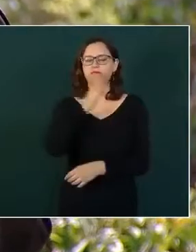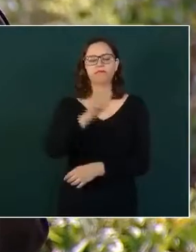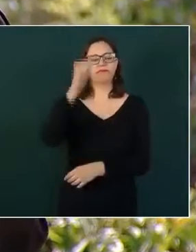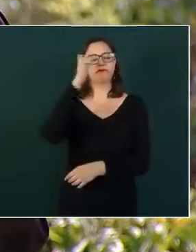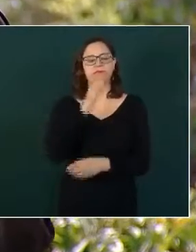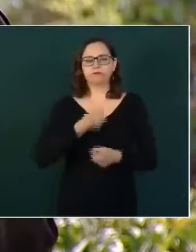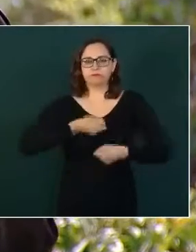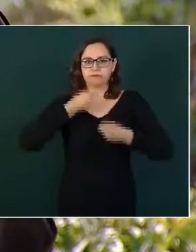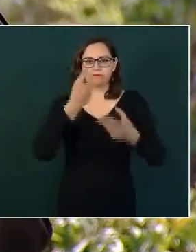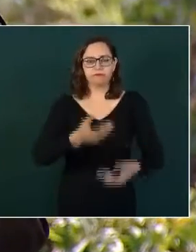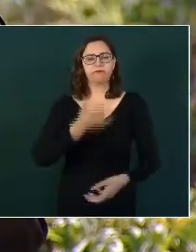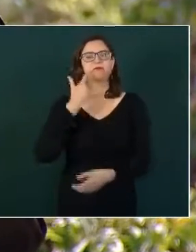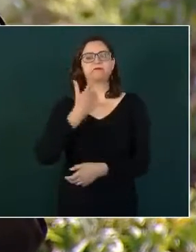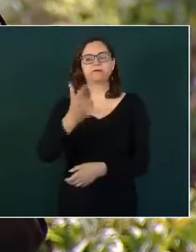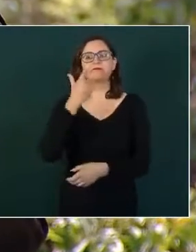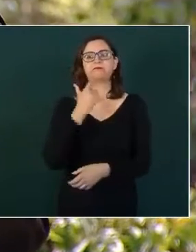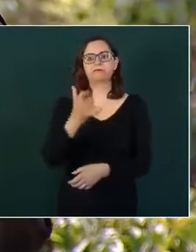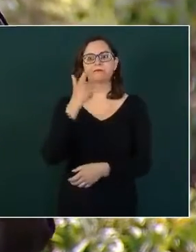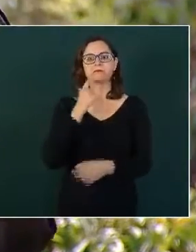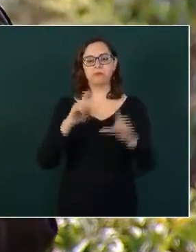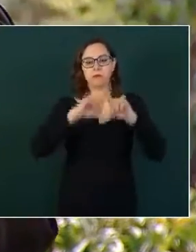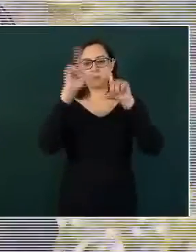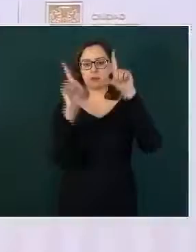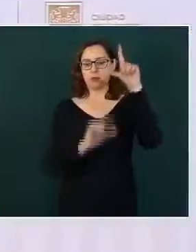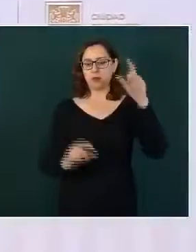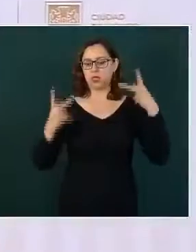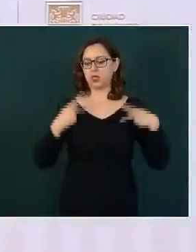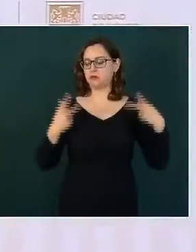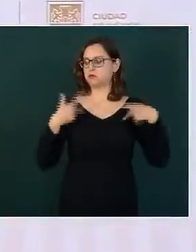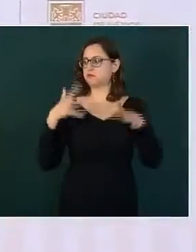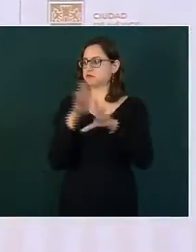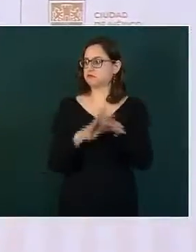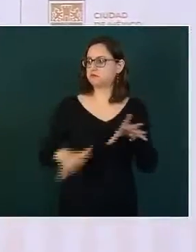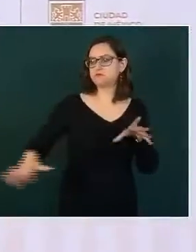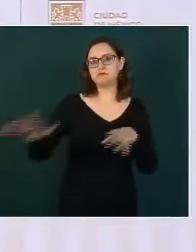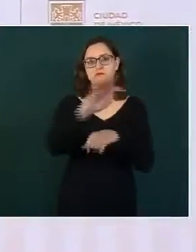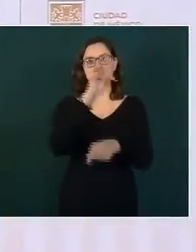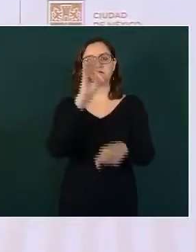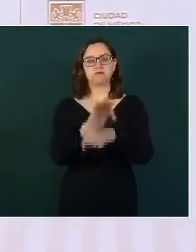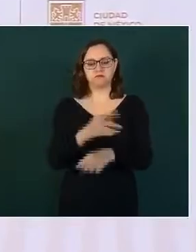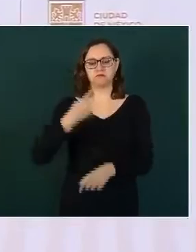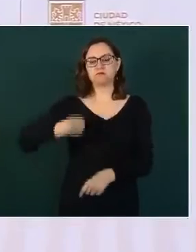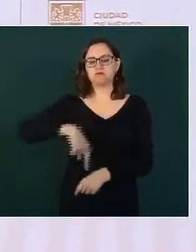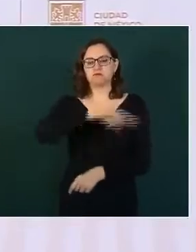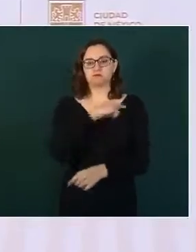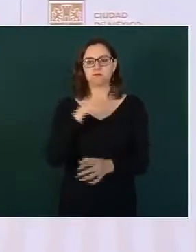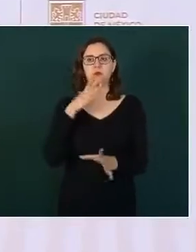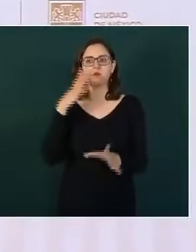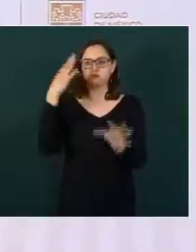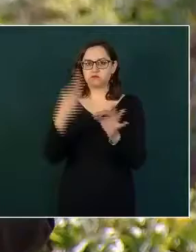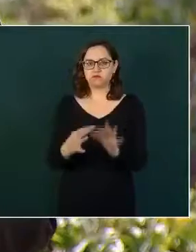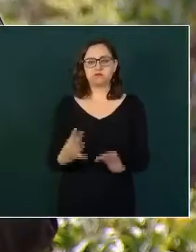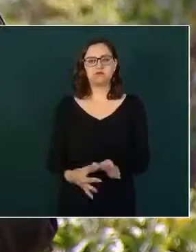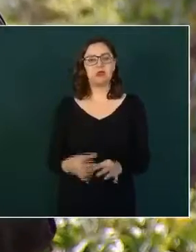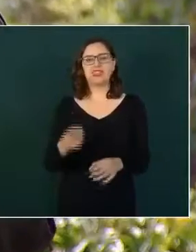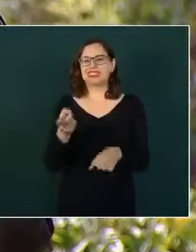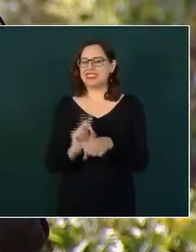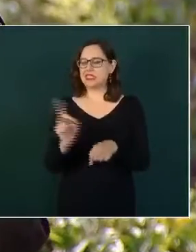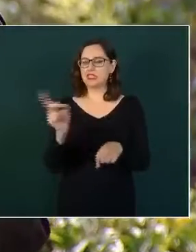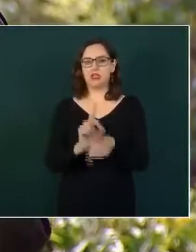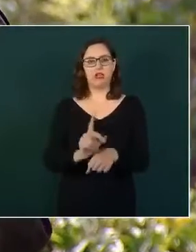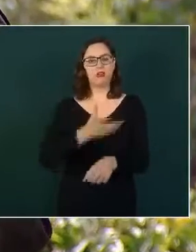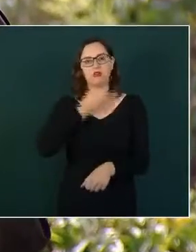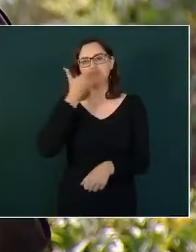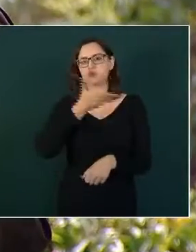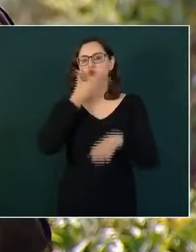esfuerzos. Por México y su pueblo, hacemos el cumplimiento del deber una forma de vida. El